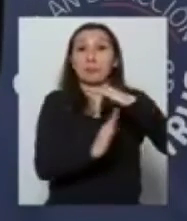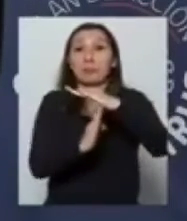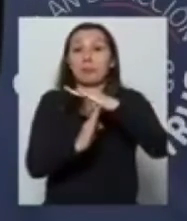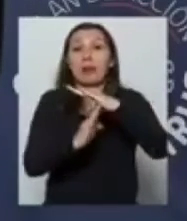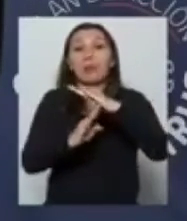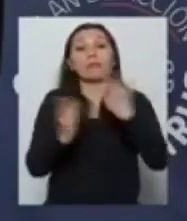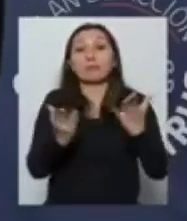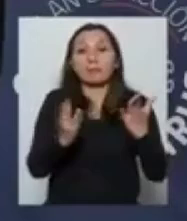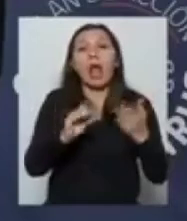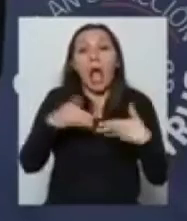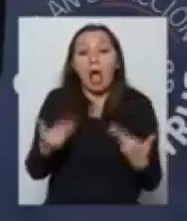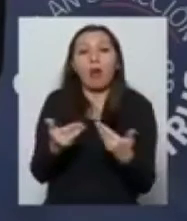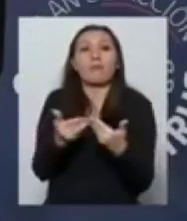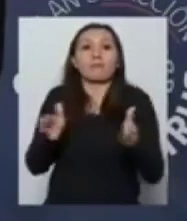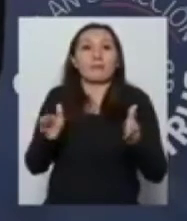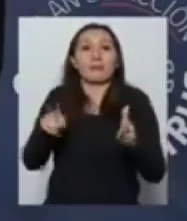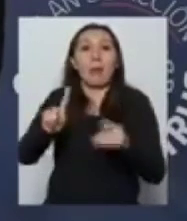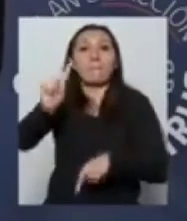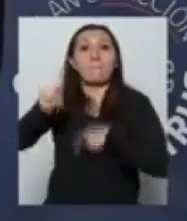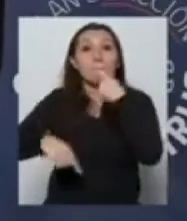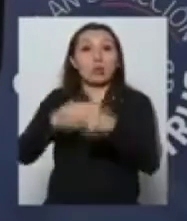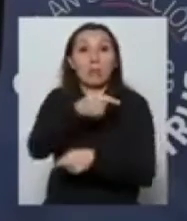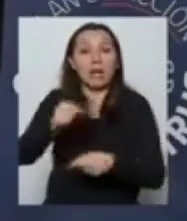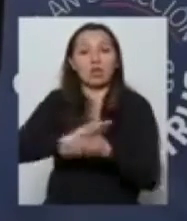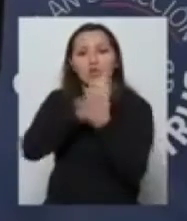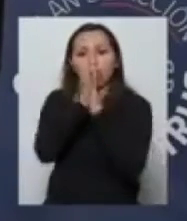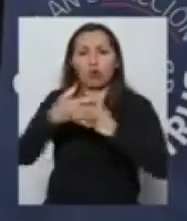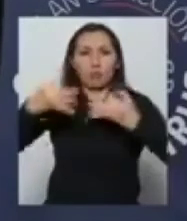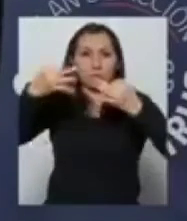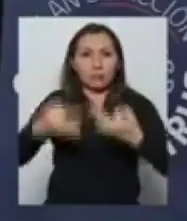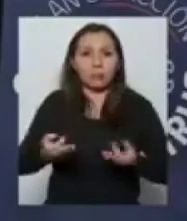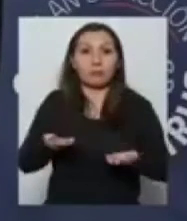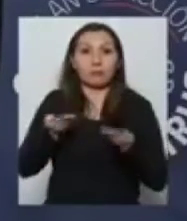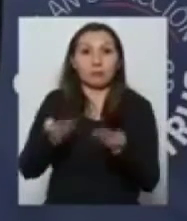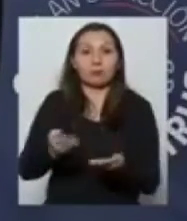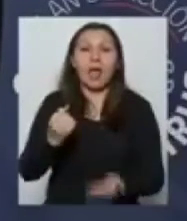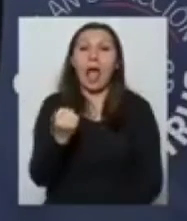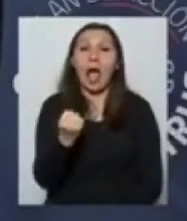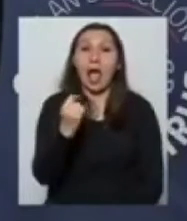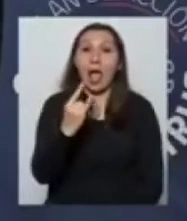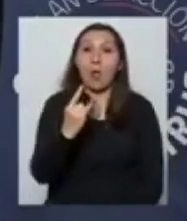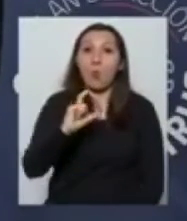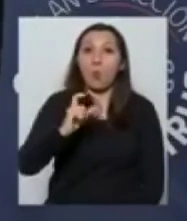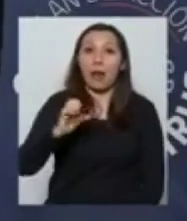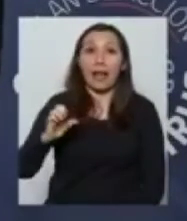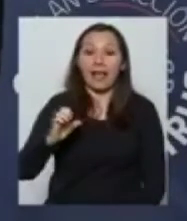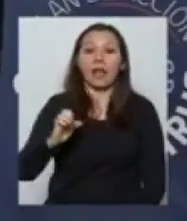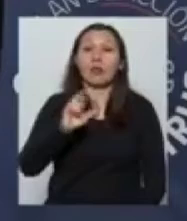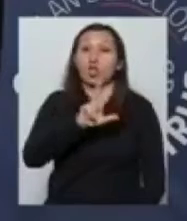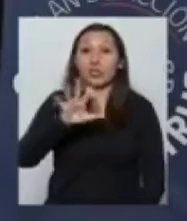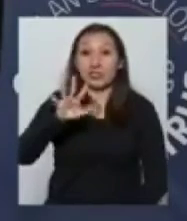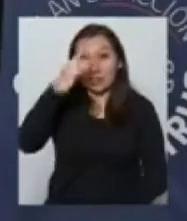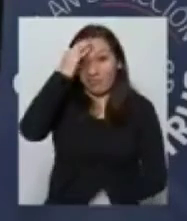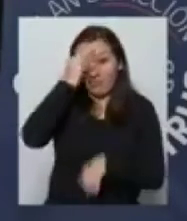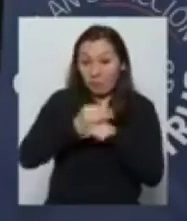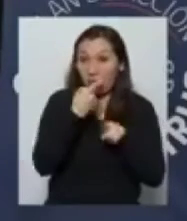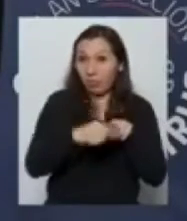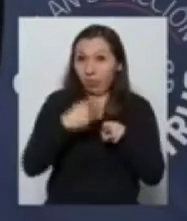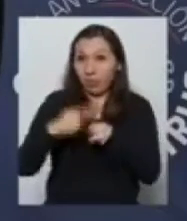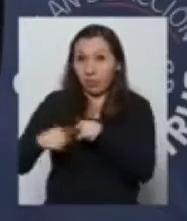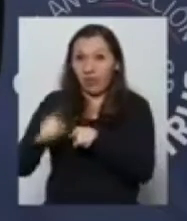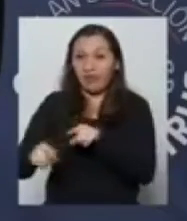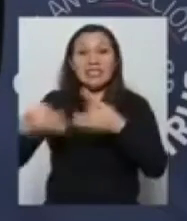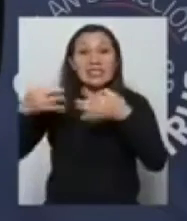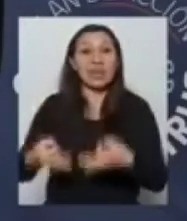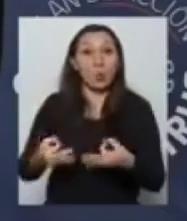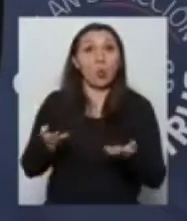partir de la próxima semana, todas las garantías AUGE, de enfermedades AUGE, de las 85 enfermedades,